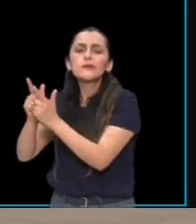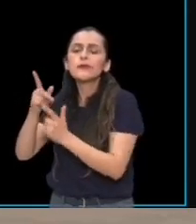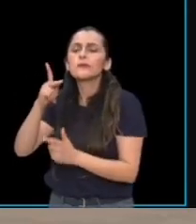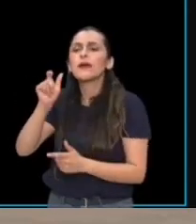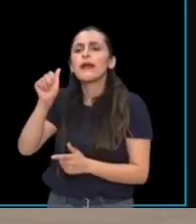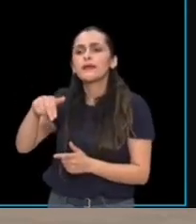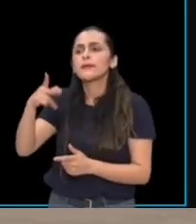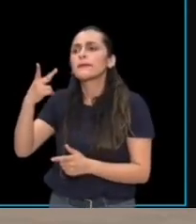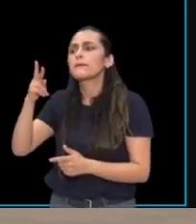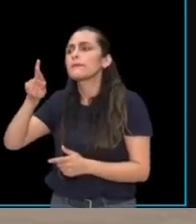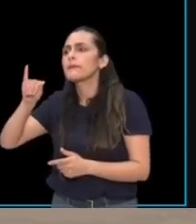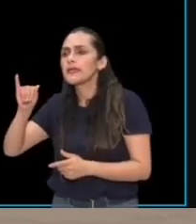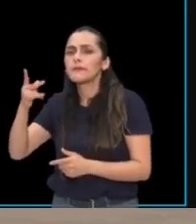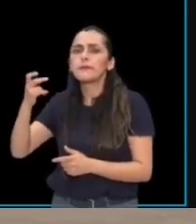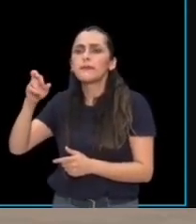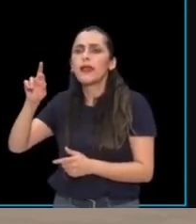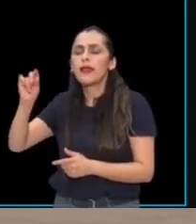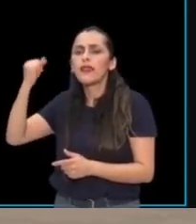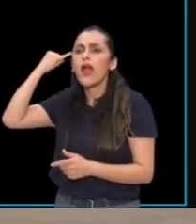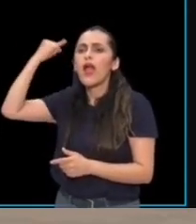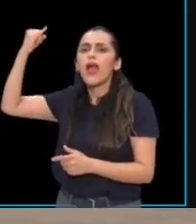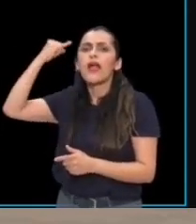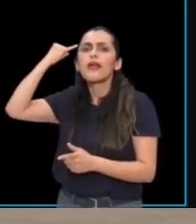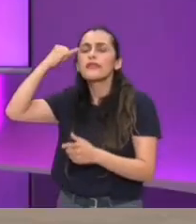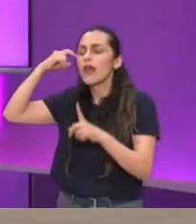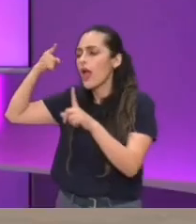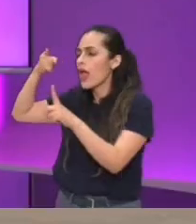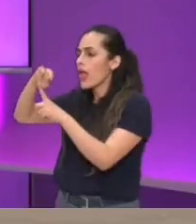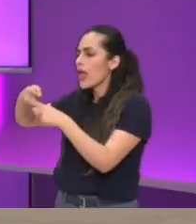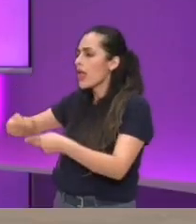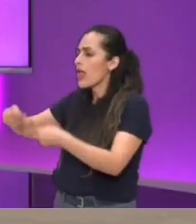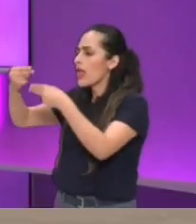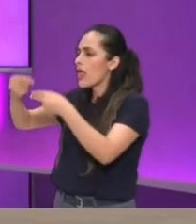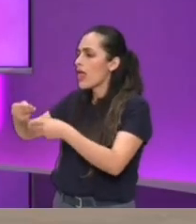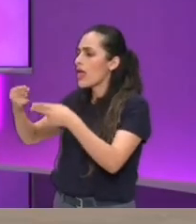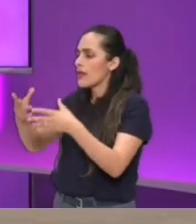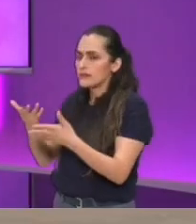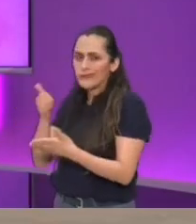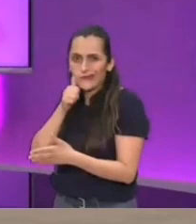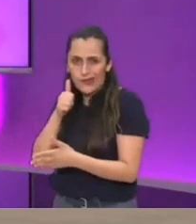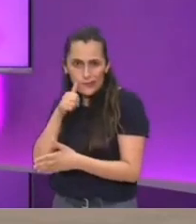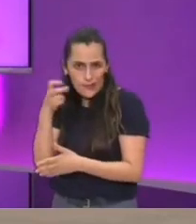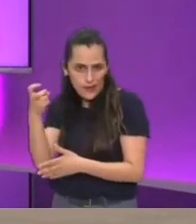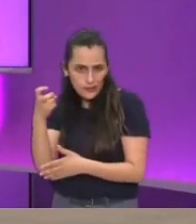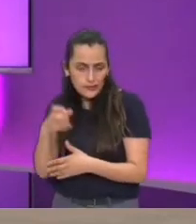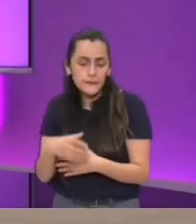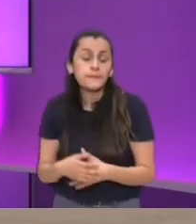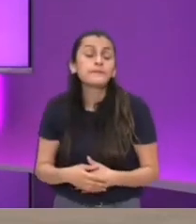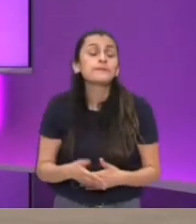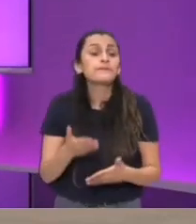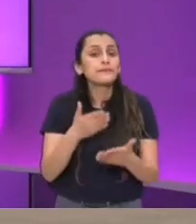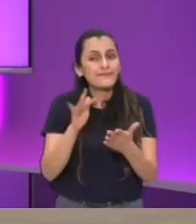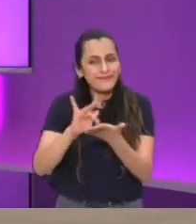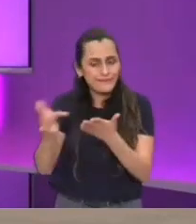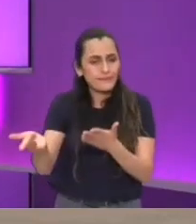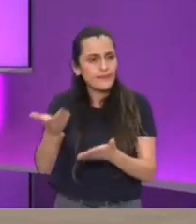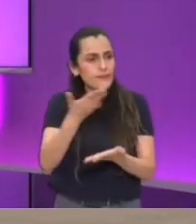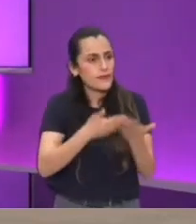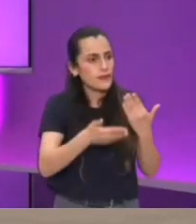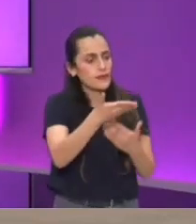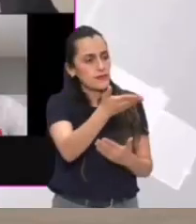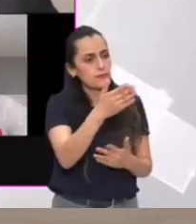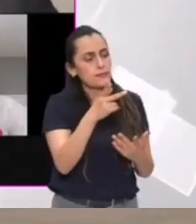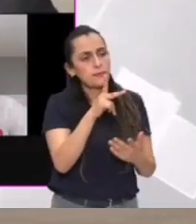el PRD y los demás. Gracias, personas que los han venido acompañando. Gracias. Ahora tiene la palabra Rodolfo Ondarza, representante del Partido del Trabajo.